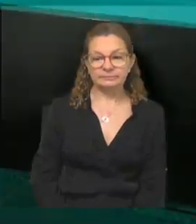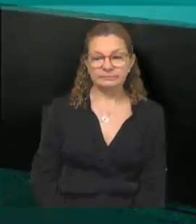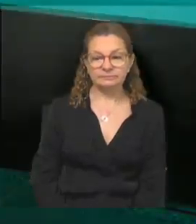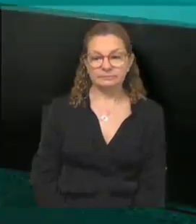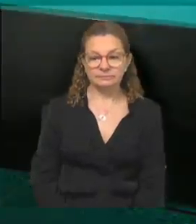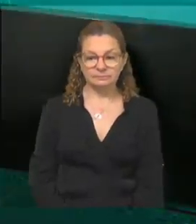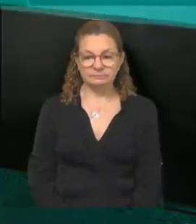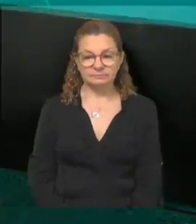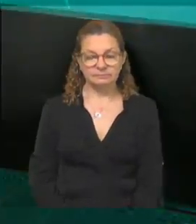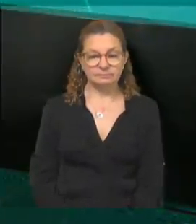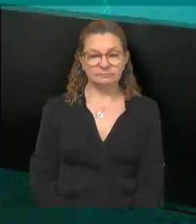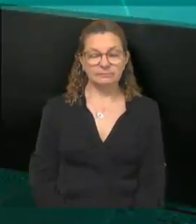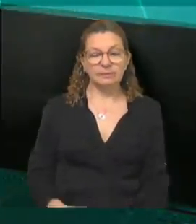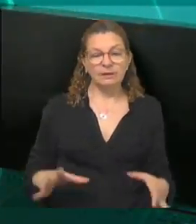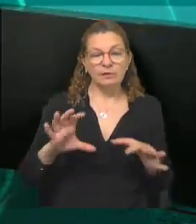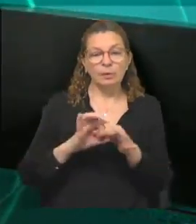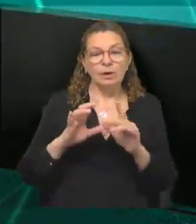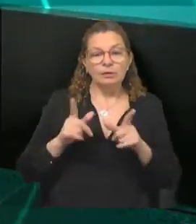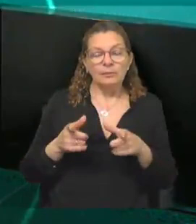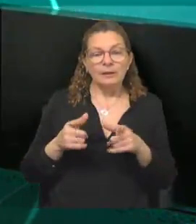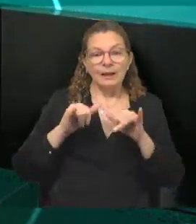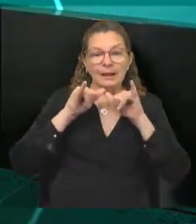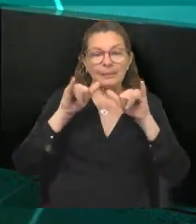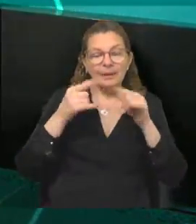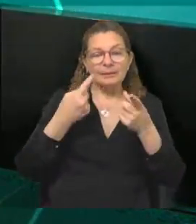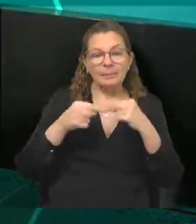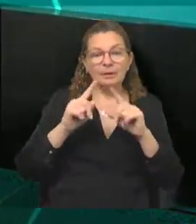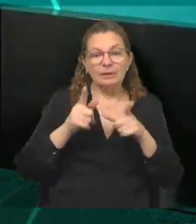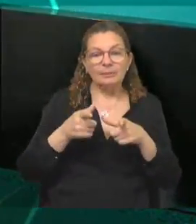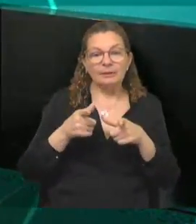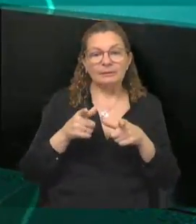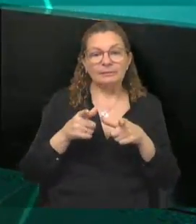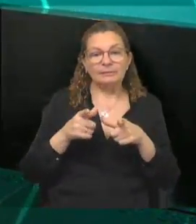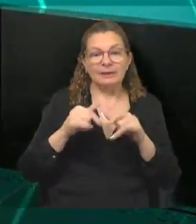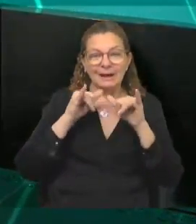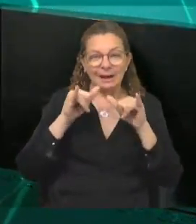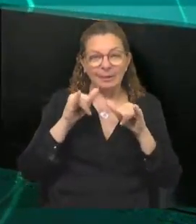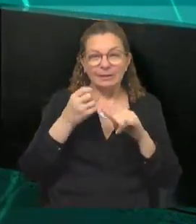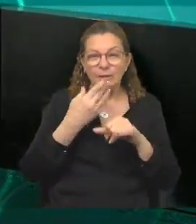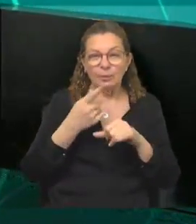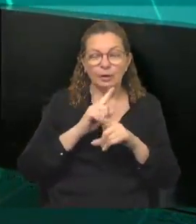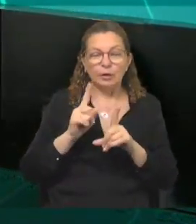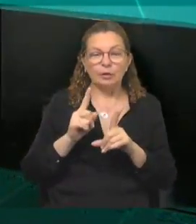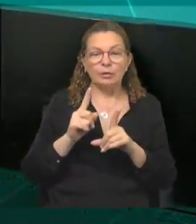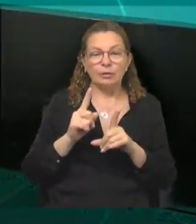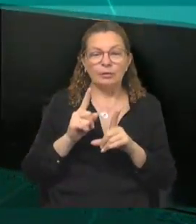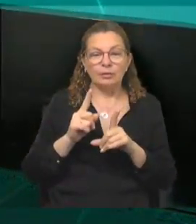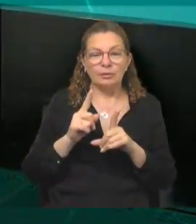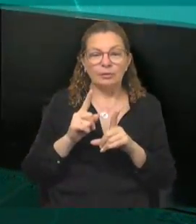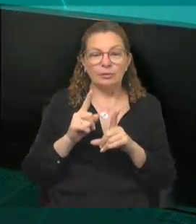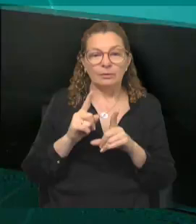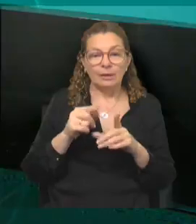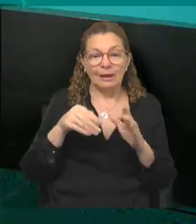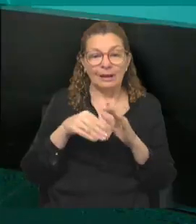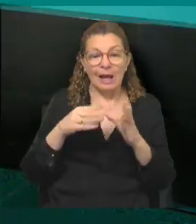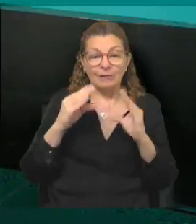ético y vinculado a eh a campañas pero sobre todo en las campañas Que bueno que no están abordando los